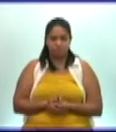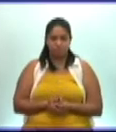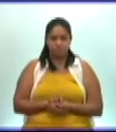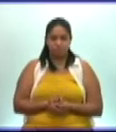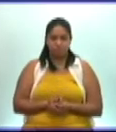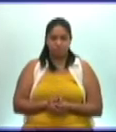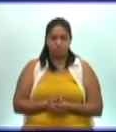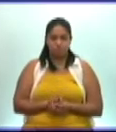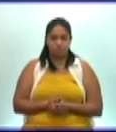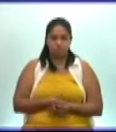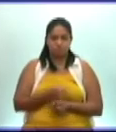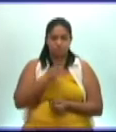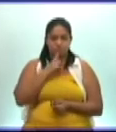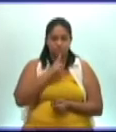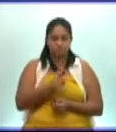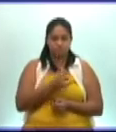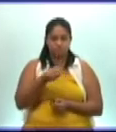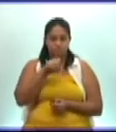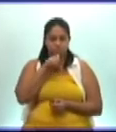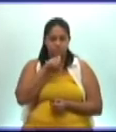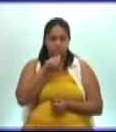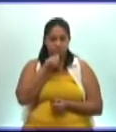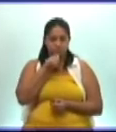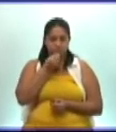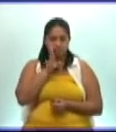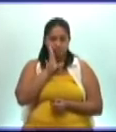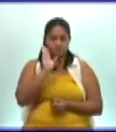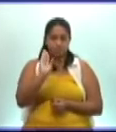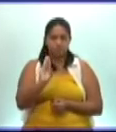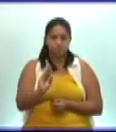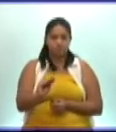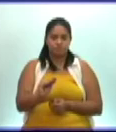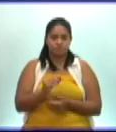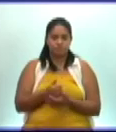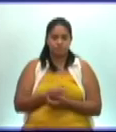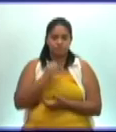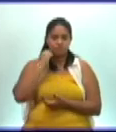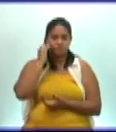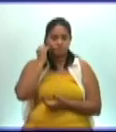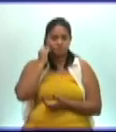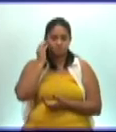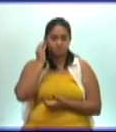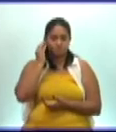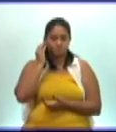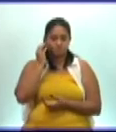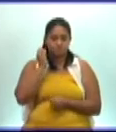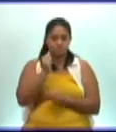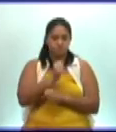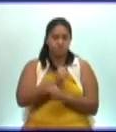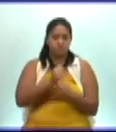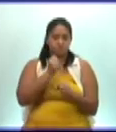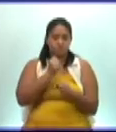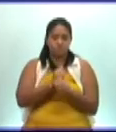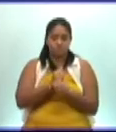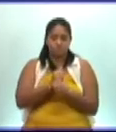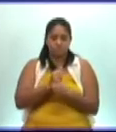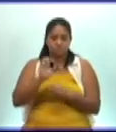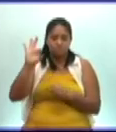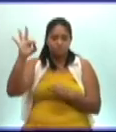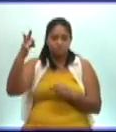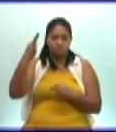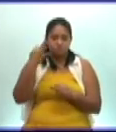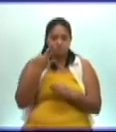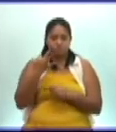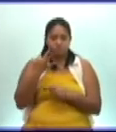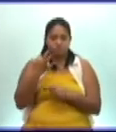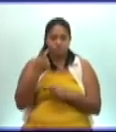los resultados y podemos entonces declarar que el color utilizado para iluminar esta